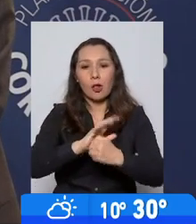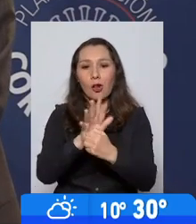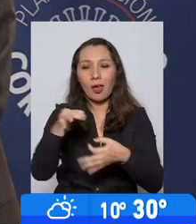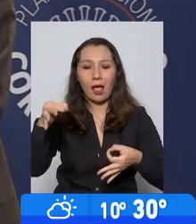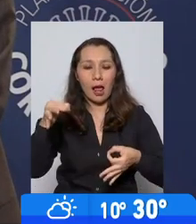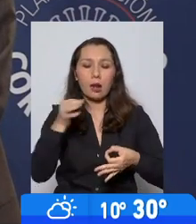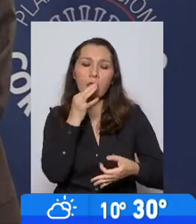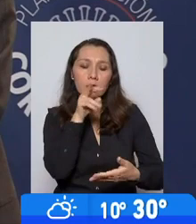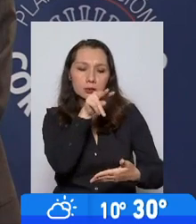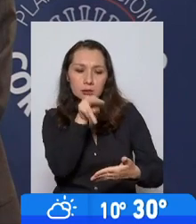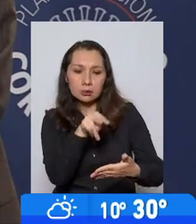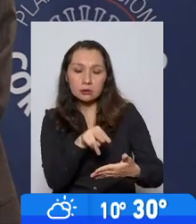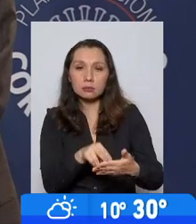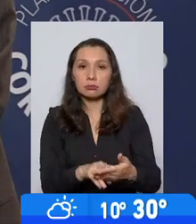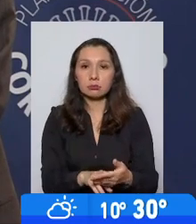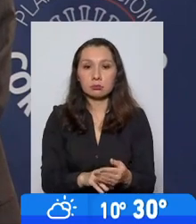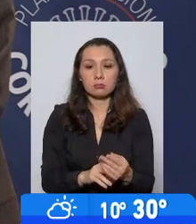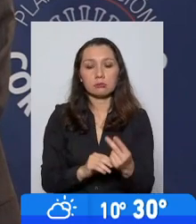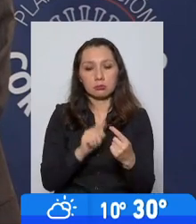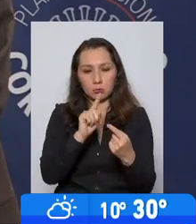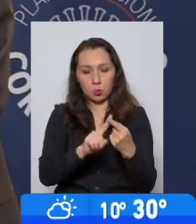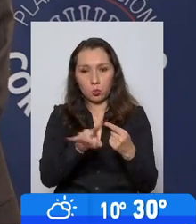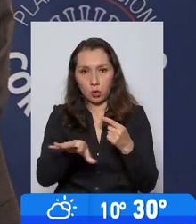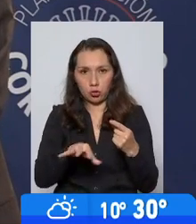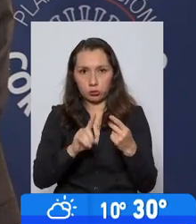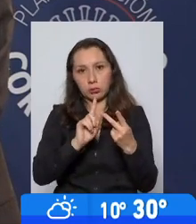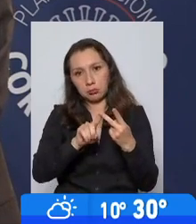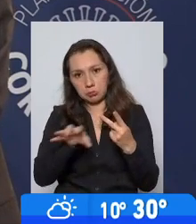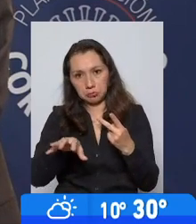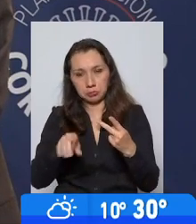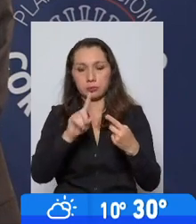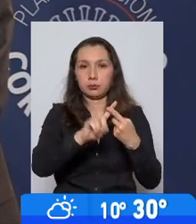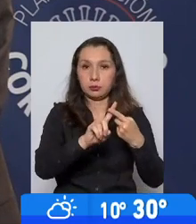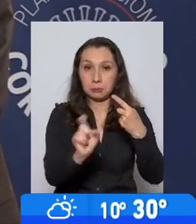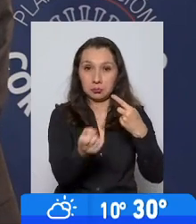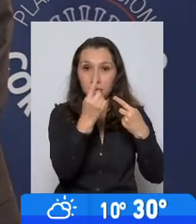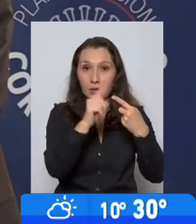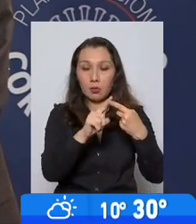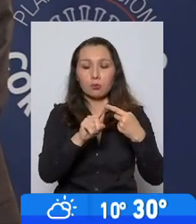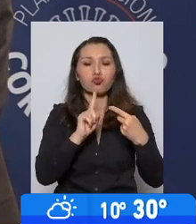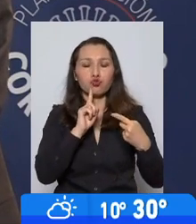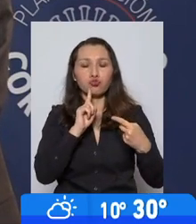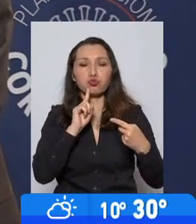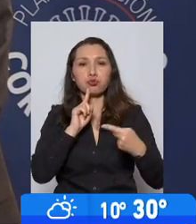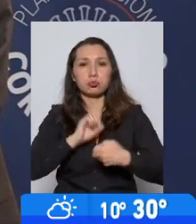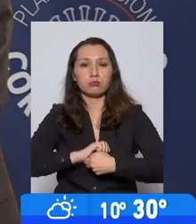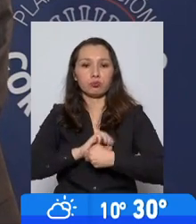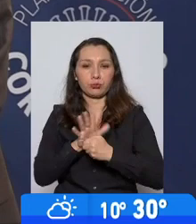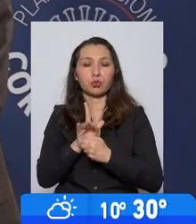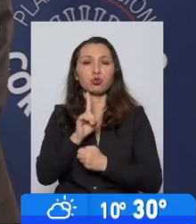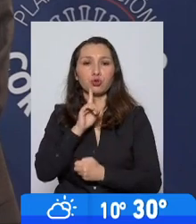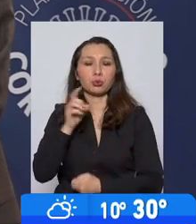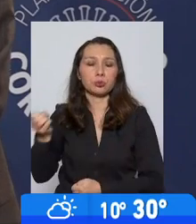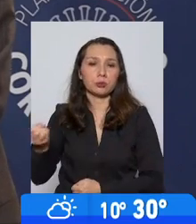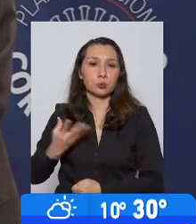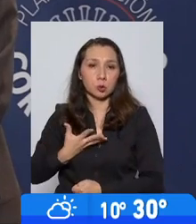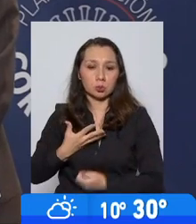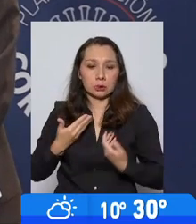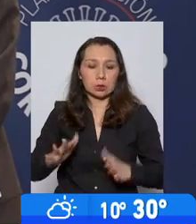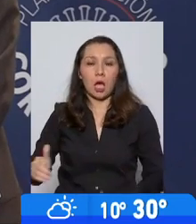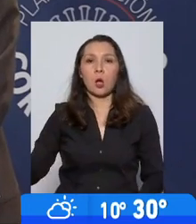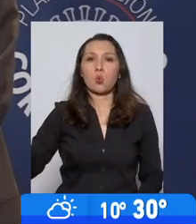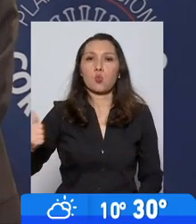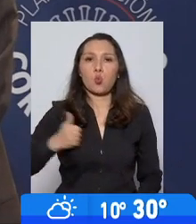dice una de dos cosas. Primero, la persona tuvo una infección y